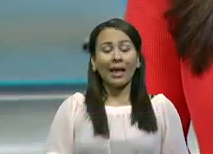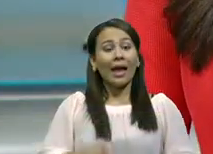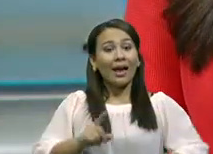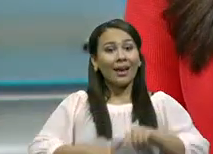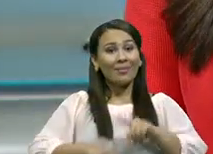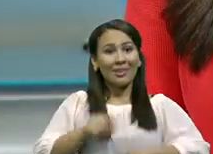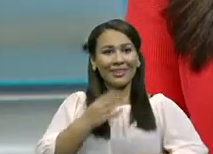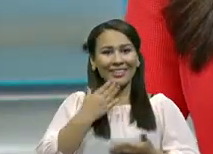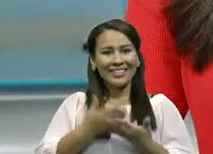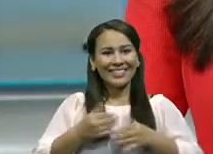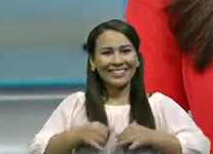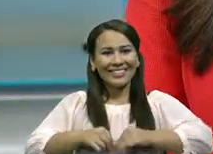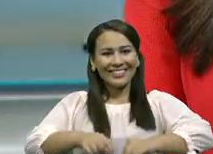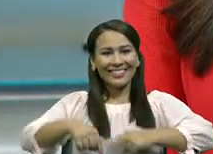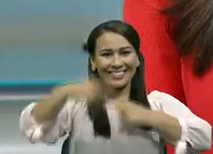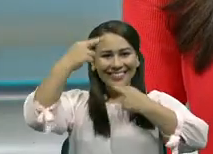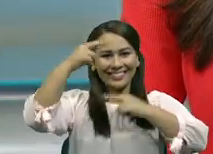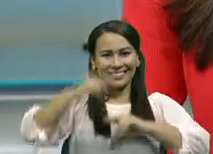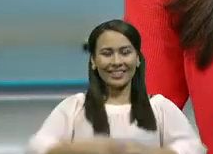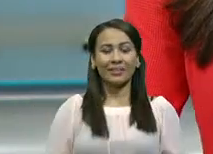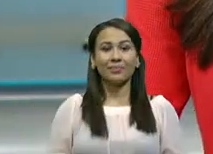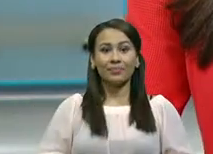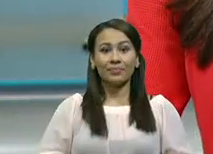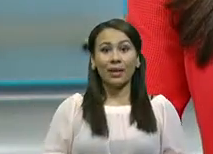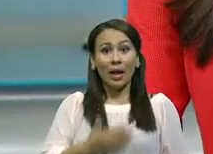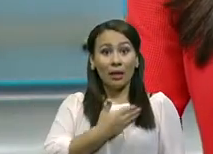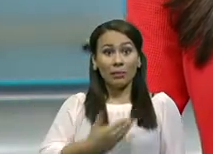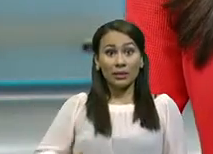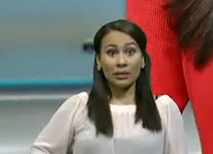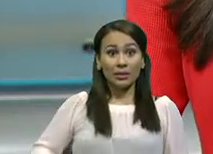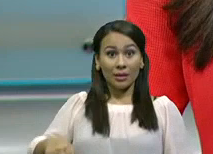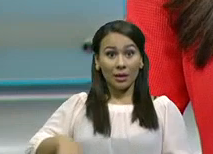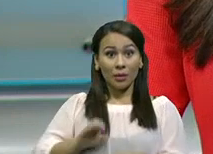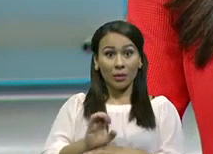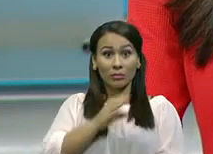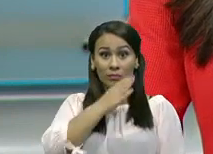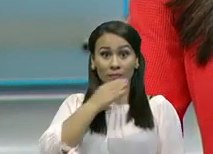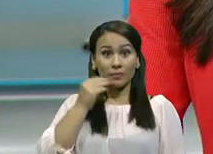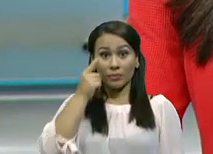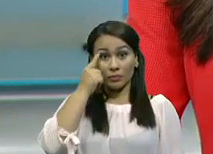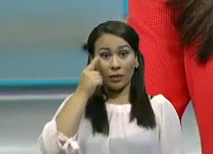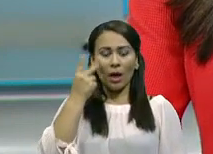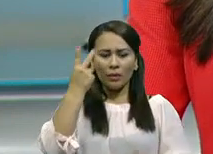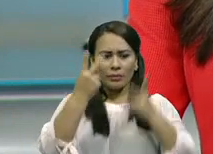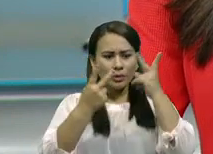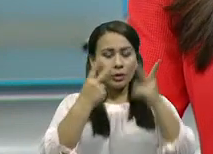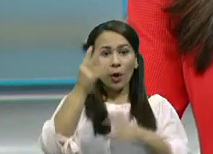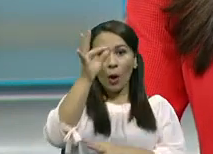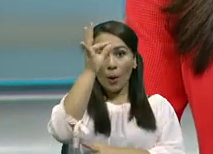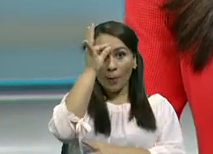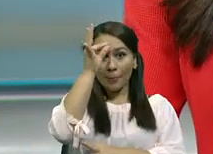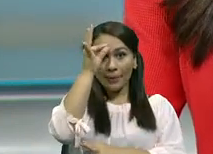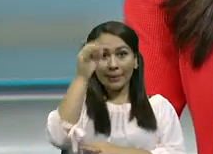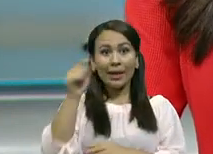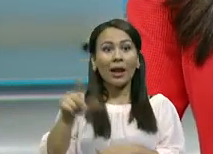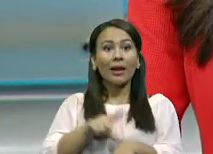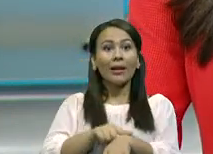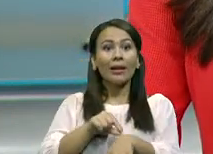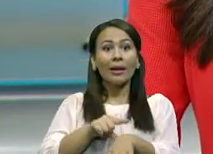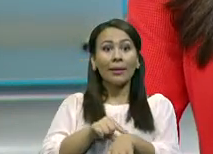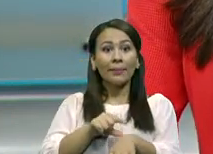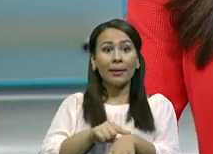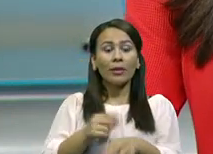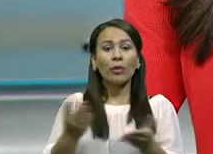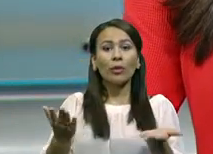Amigos, gracias por permanecer en nuestra sintonía. El presidente de la República, Rafael Correa, recorrió el hospital de la Red Pública de Quevedo en la provincia